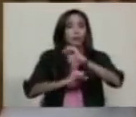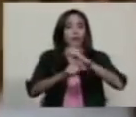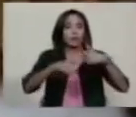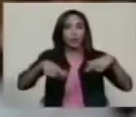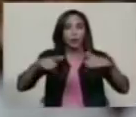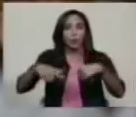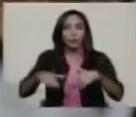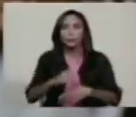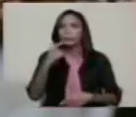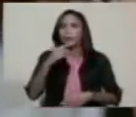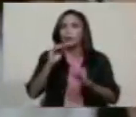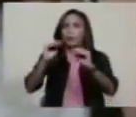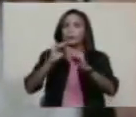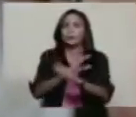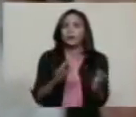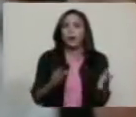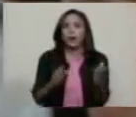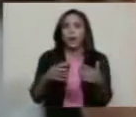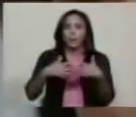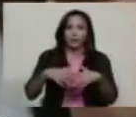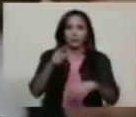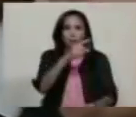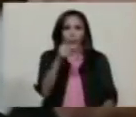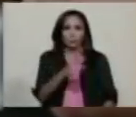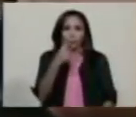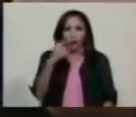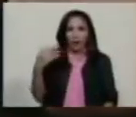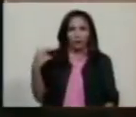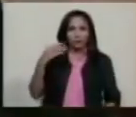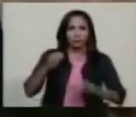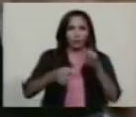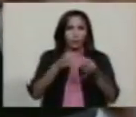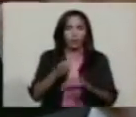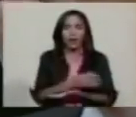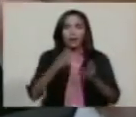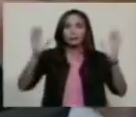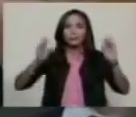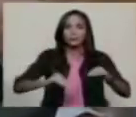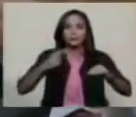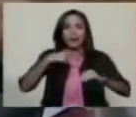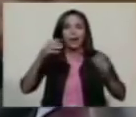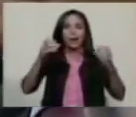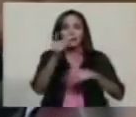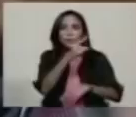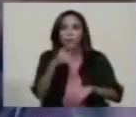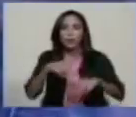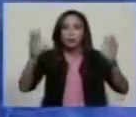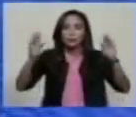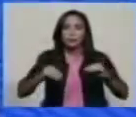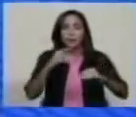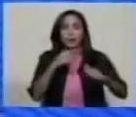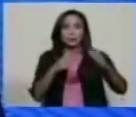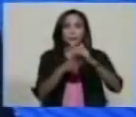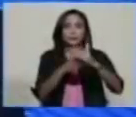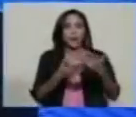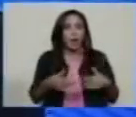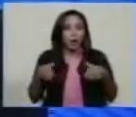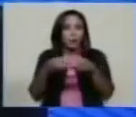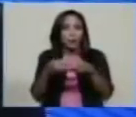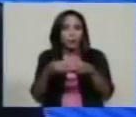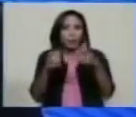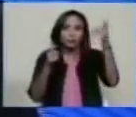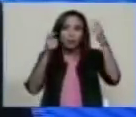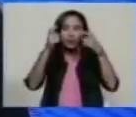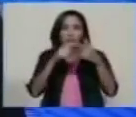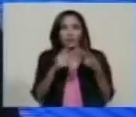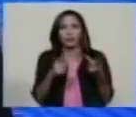a los empresarios, por ejemplo, el Zulia, que acabo de hablar. Cuando cortan la luz en el Zulia, no solo le afecta al pueblo chavista, le afecta a las